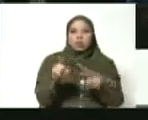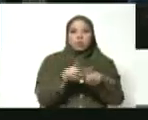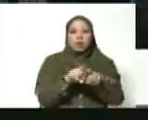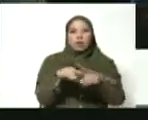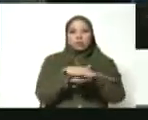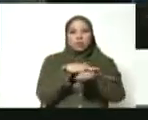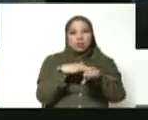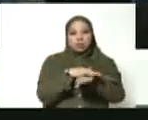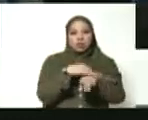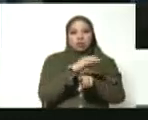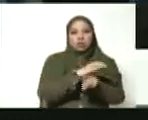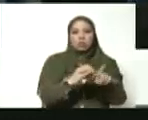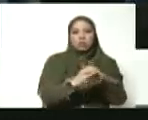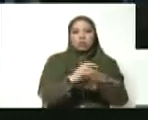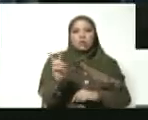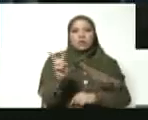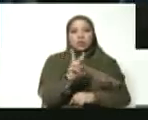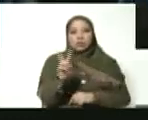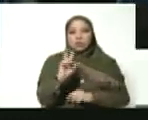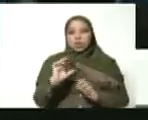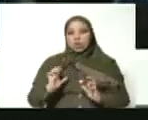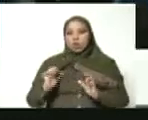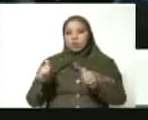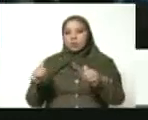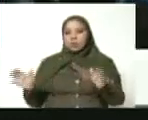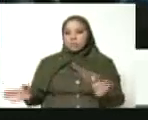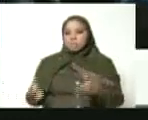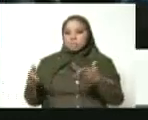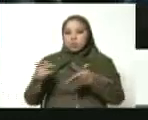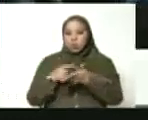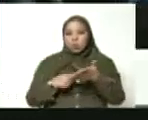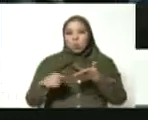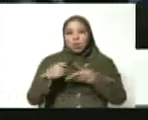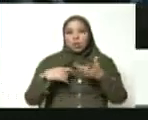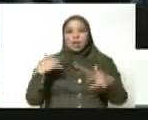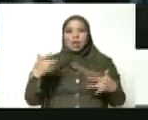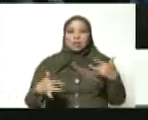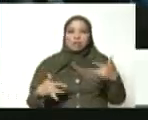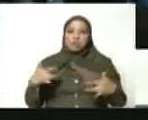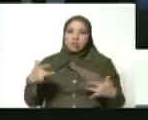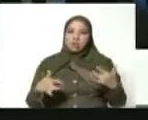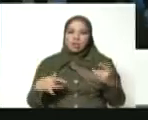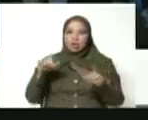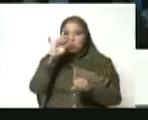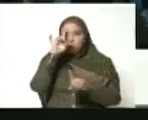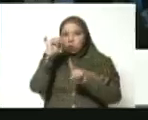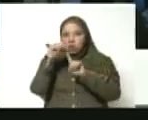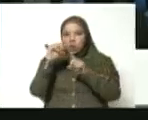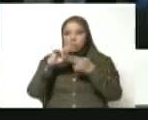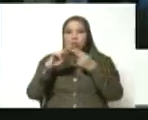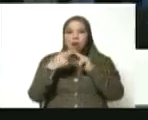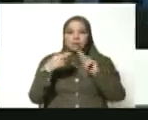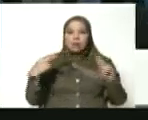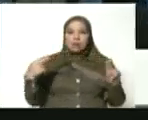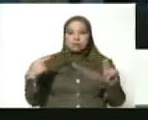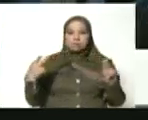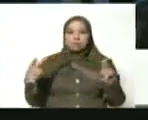es propicia para que los escritores y las escritoras aportemos a una agenda de cultura de paz en la frontera y patrias